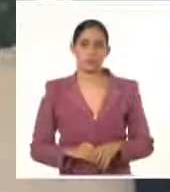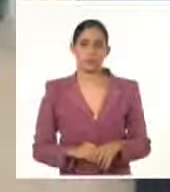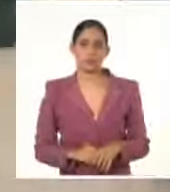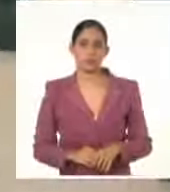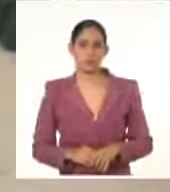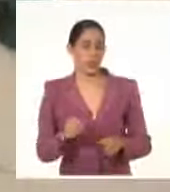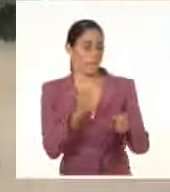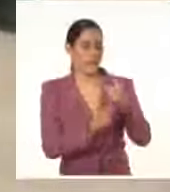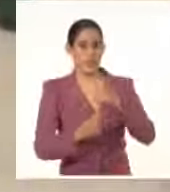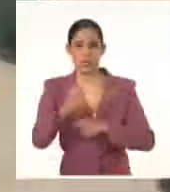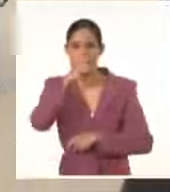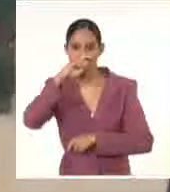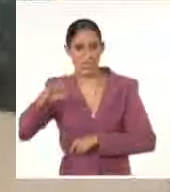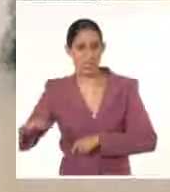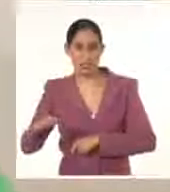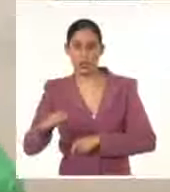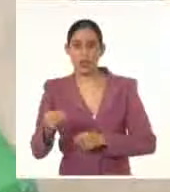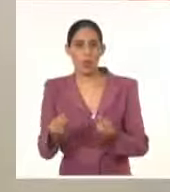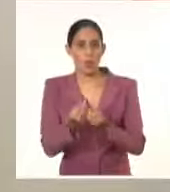Priorizar los niños y las mujeres.